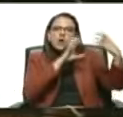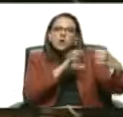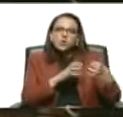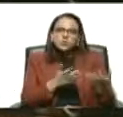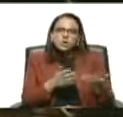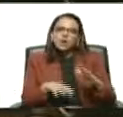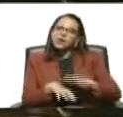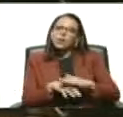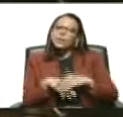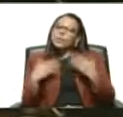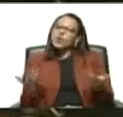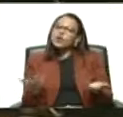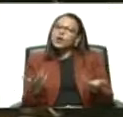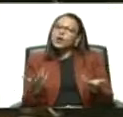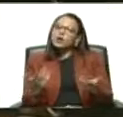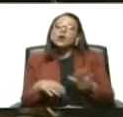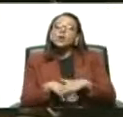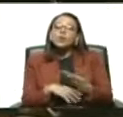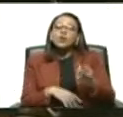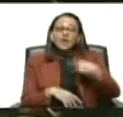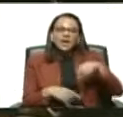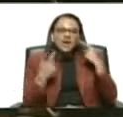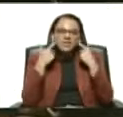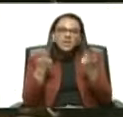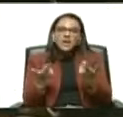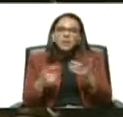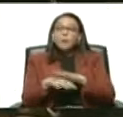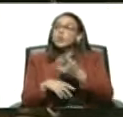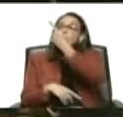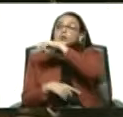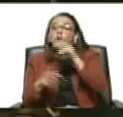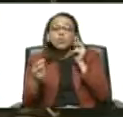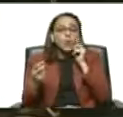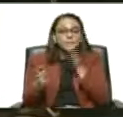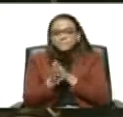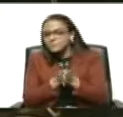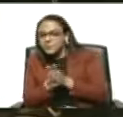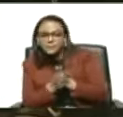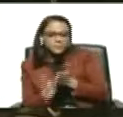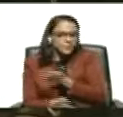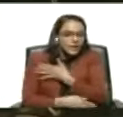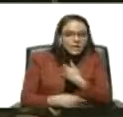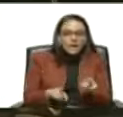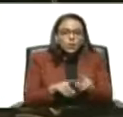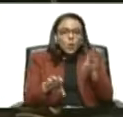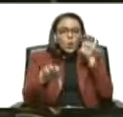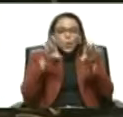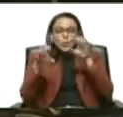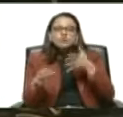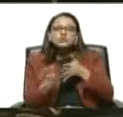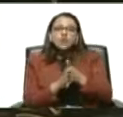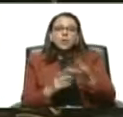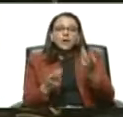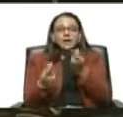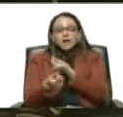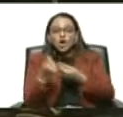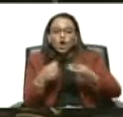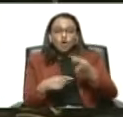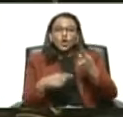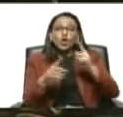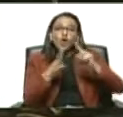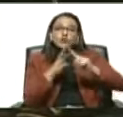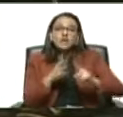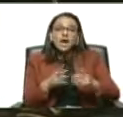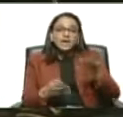batallas existenciales justamente tienen que ver con lo apetecible que son los recursos naturales de